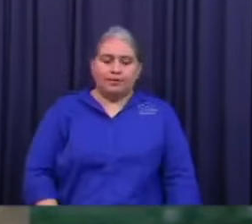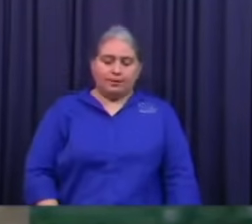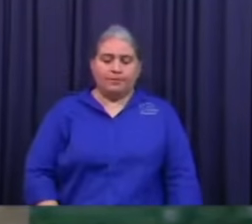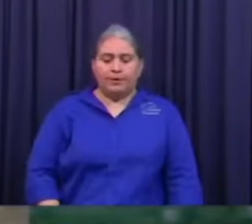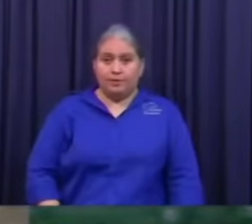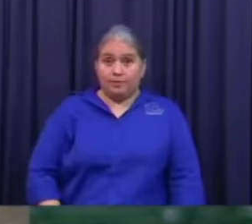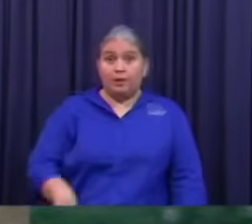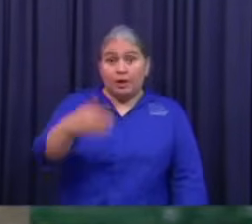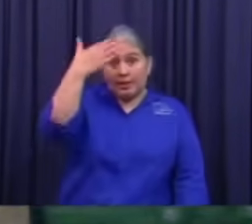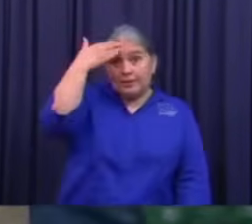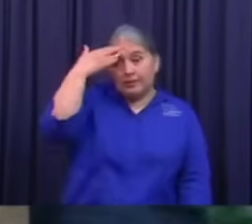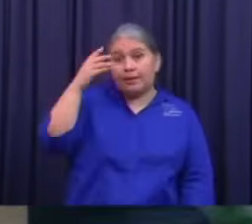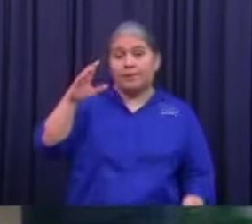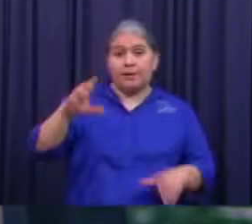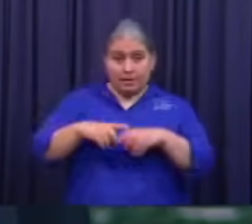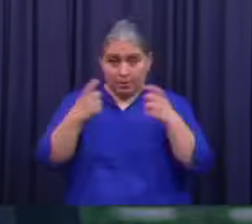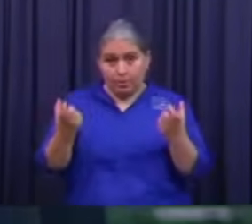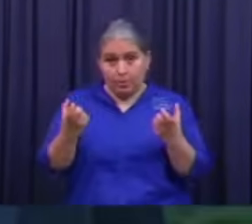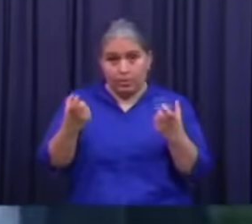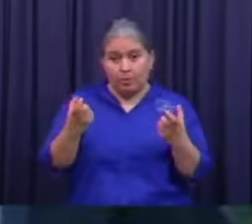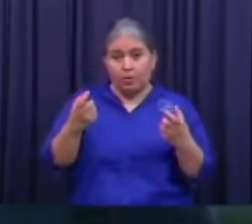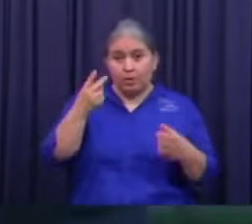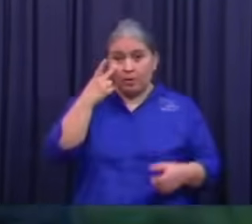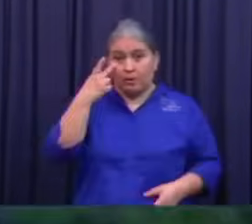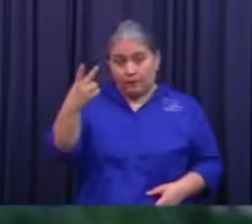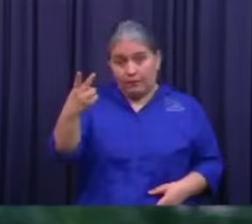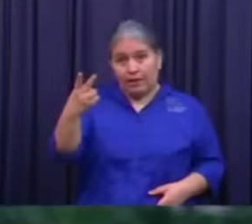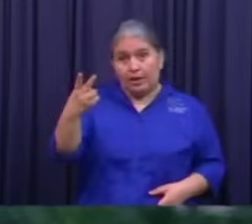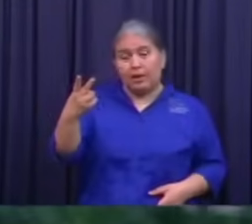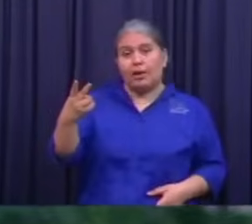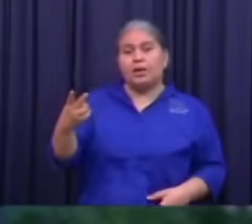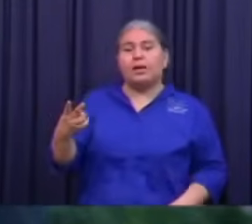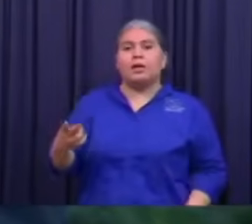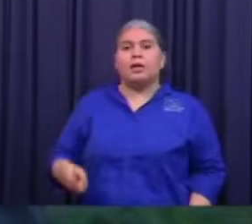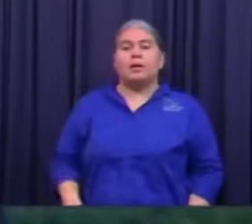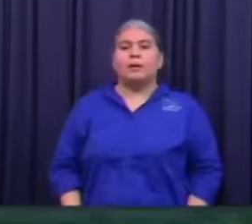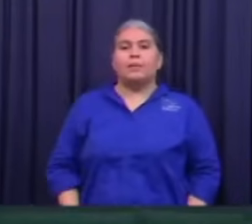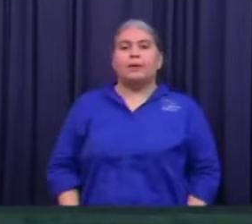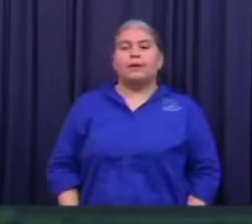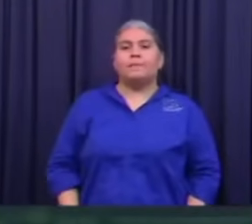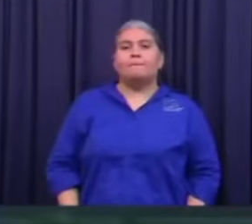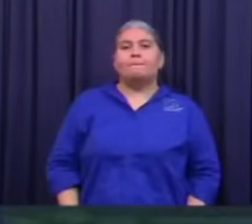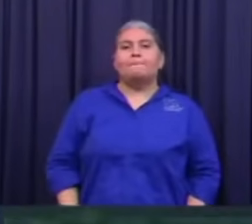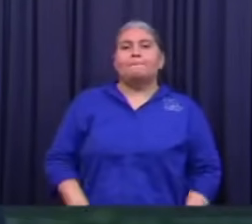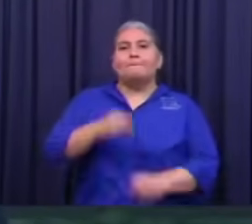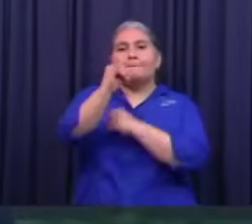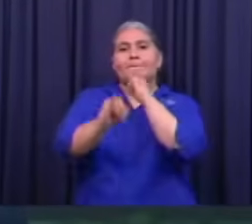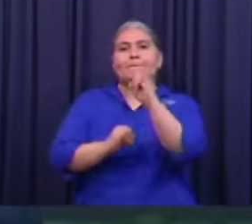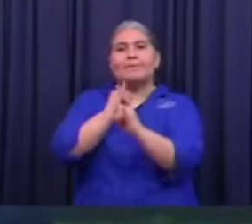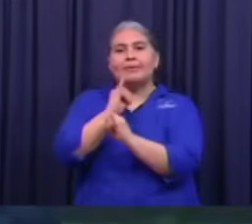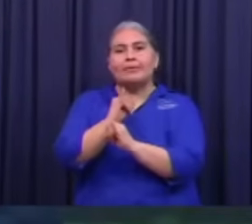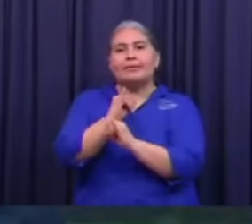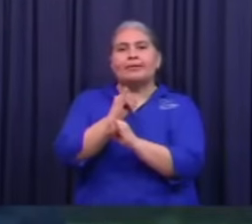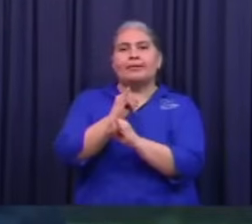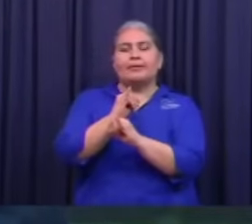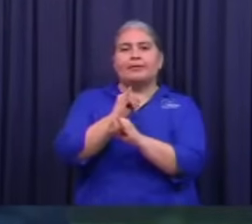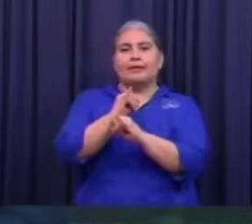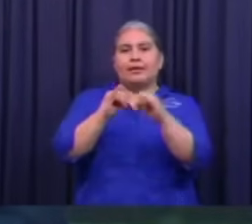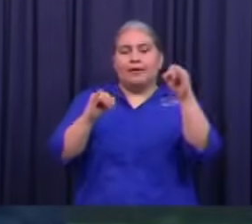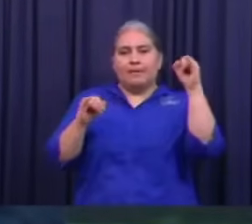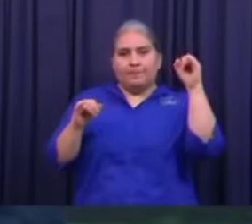ah A ver cuántos de ustedes se meten a la página de la iglesia Quiero ver las manitas